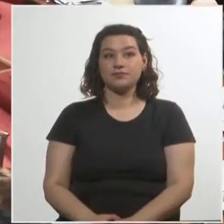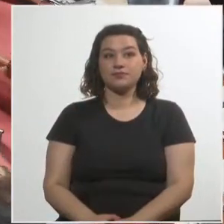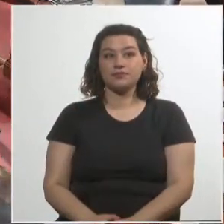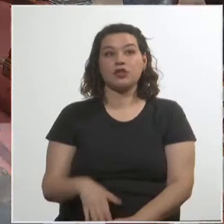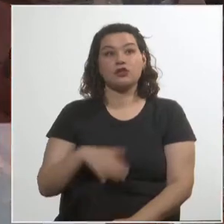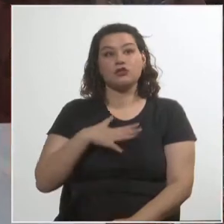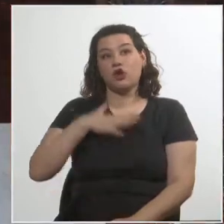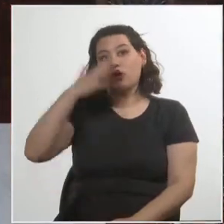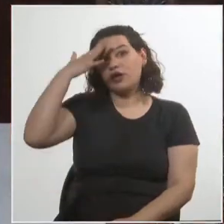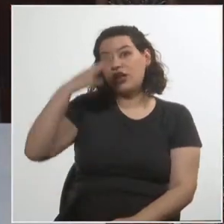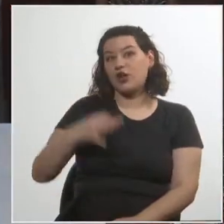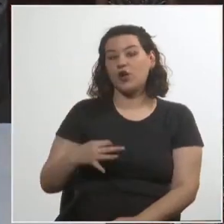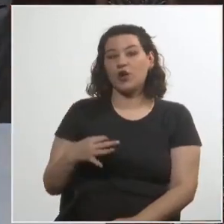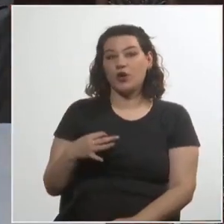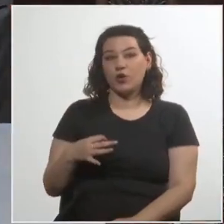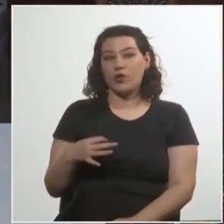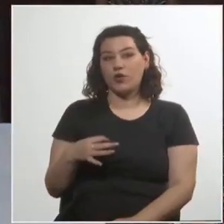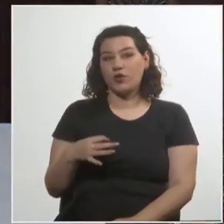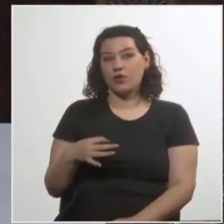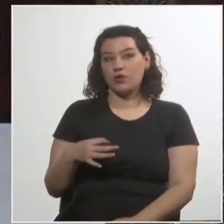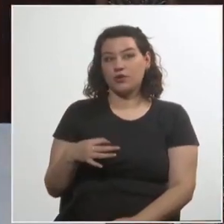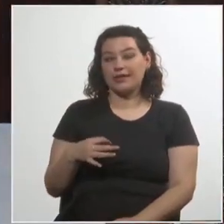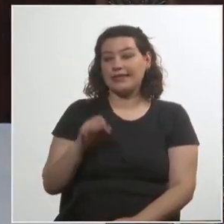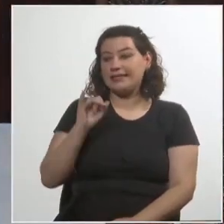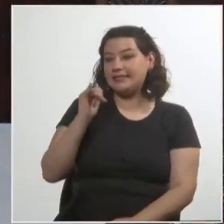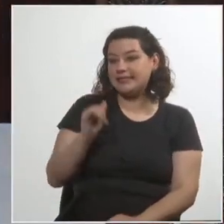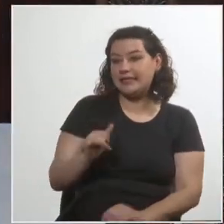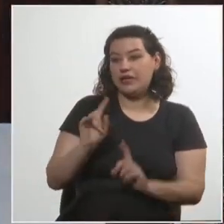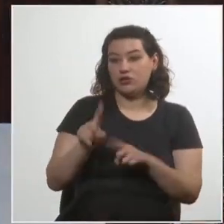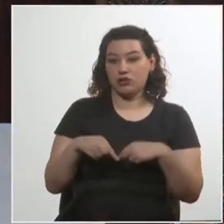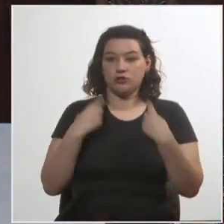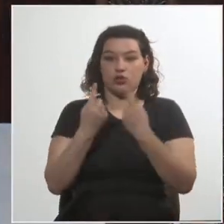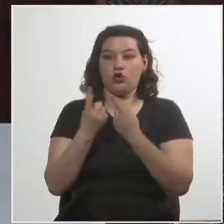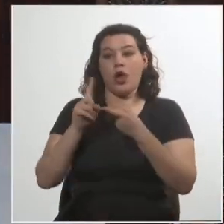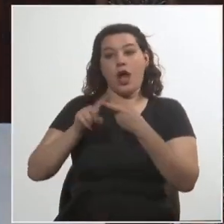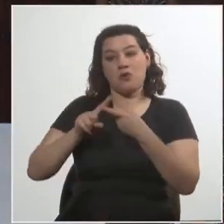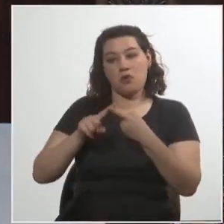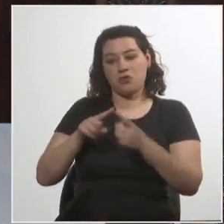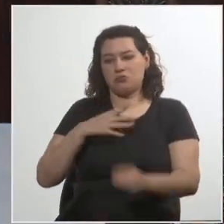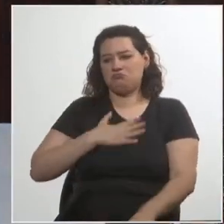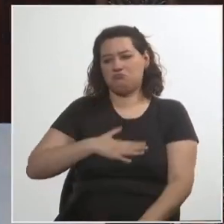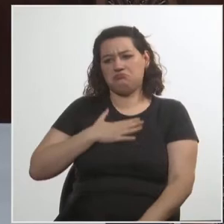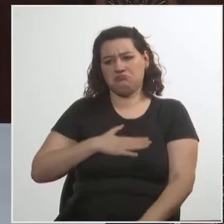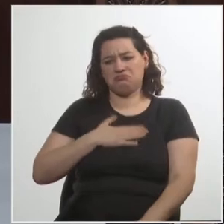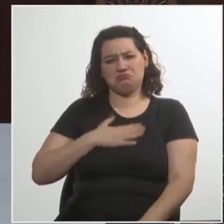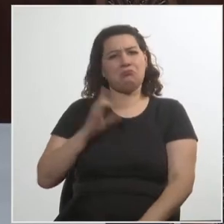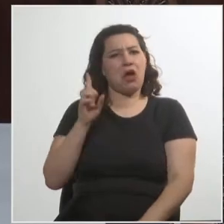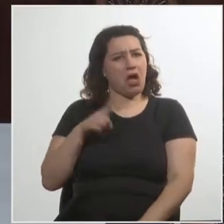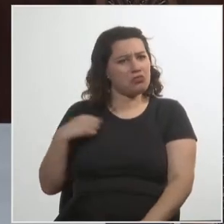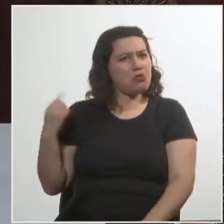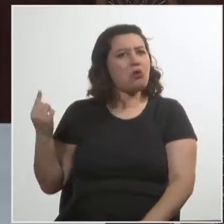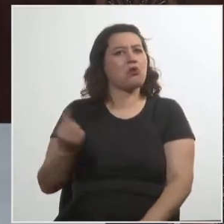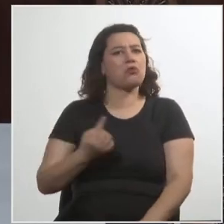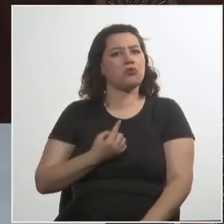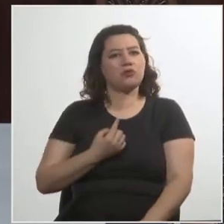yo creo que si tenemos un acuerdo que nos satisface a todos